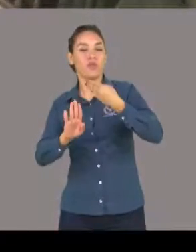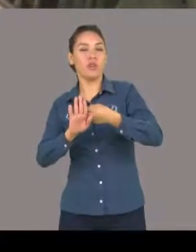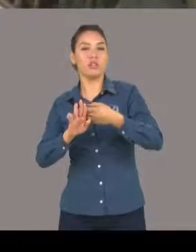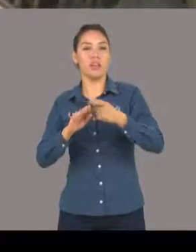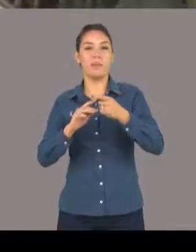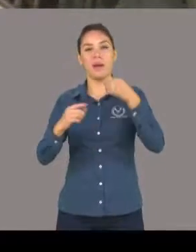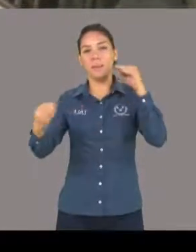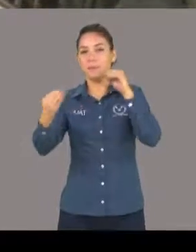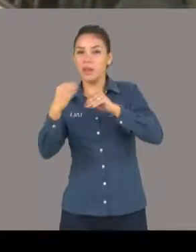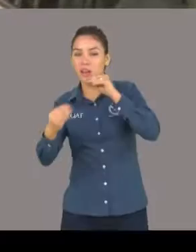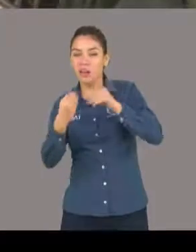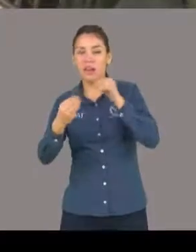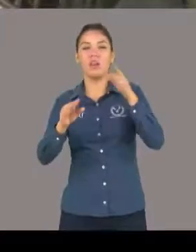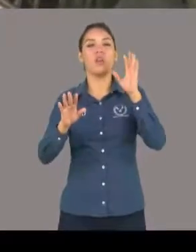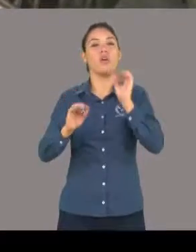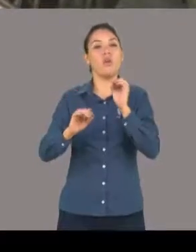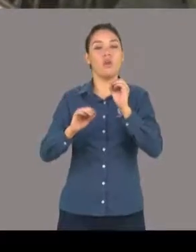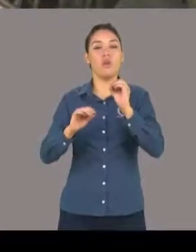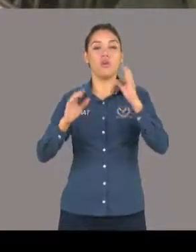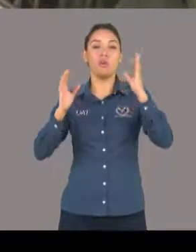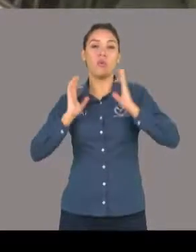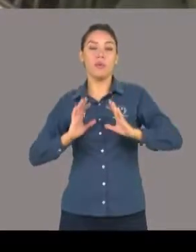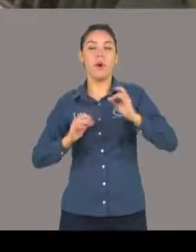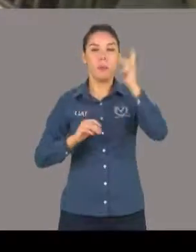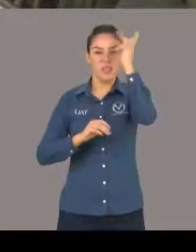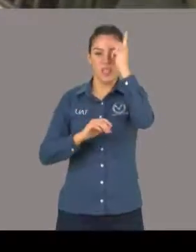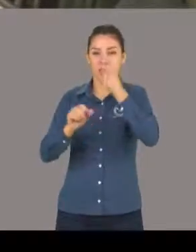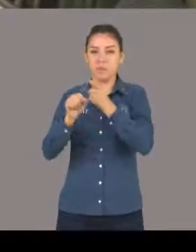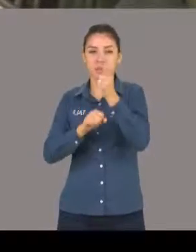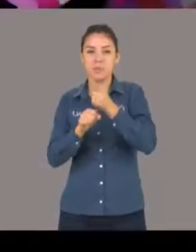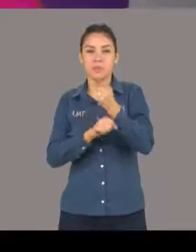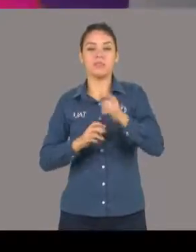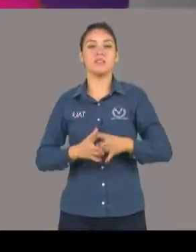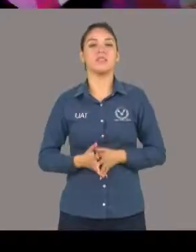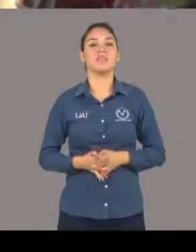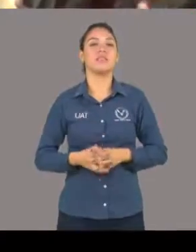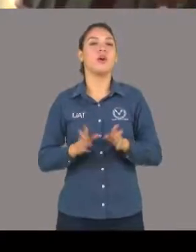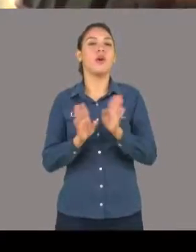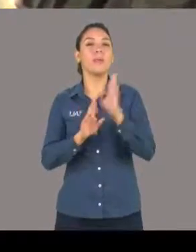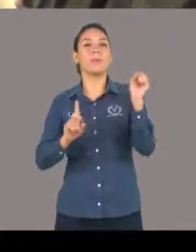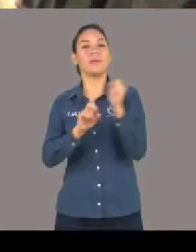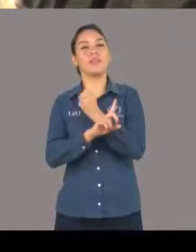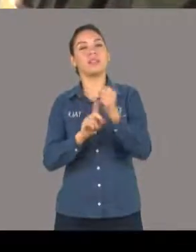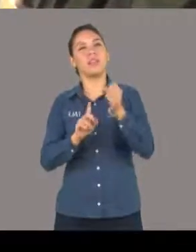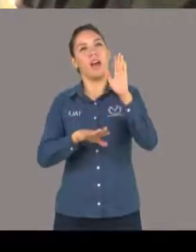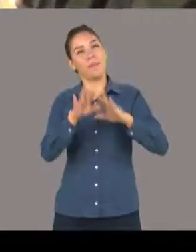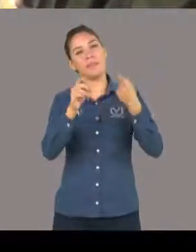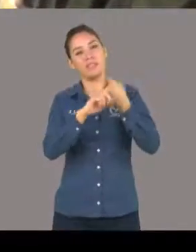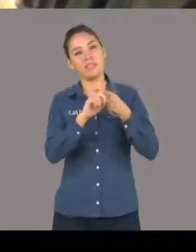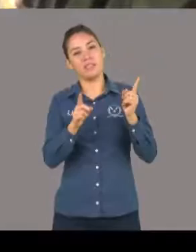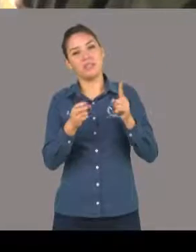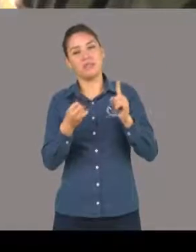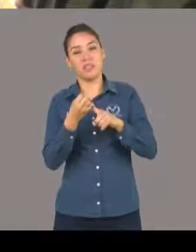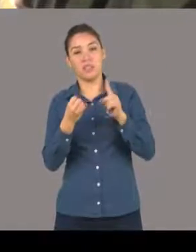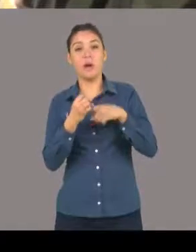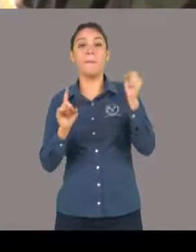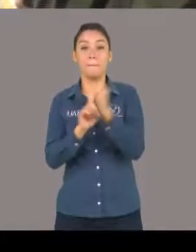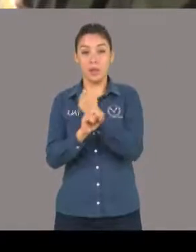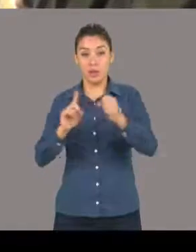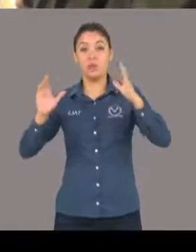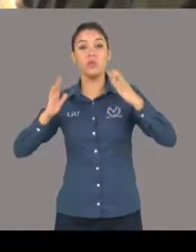agredirla, ya sea física, verbalmente o psicológicamente. Bueno, la violencia puede ser